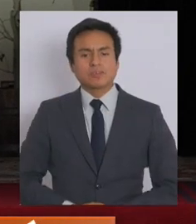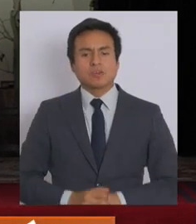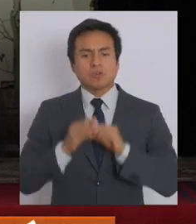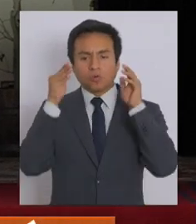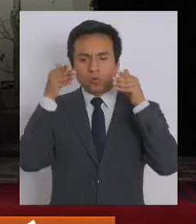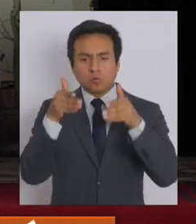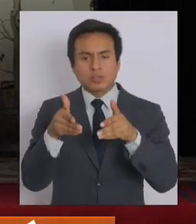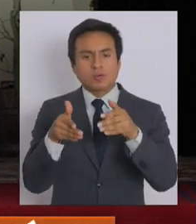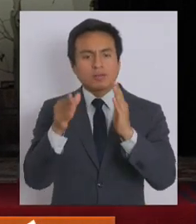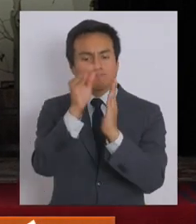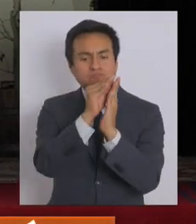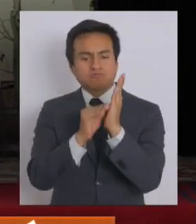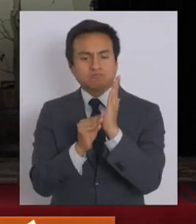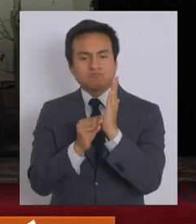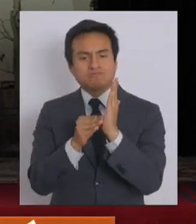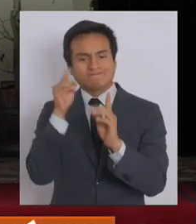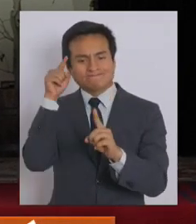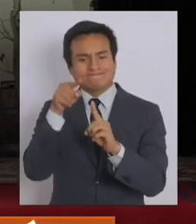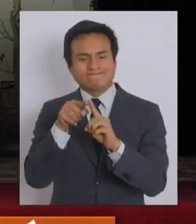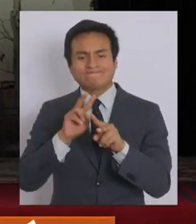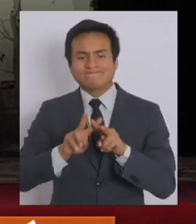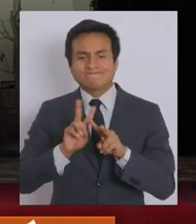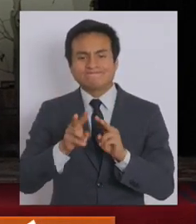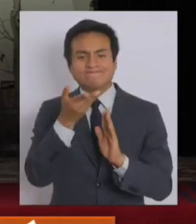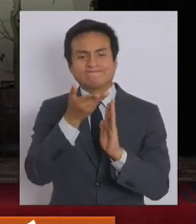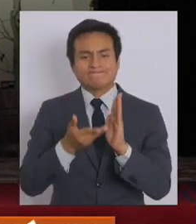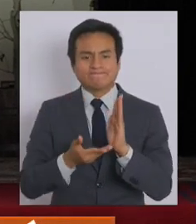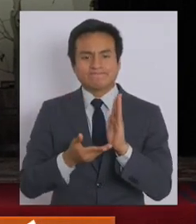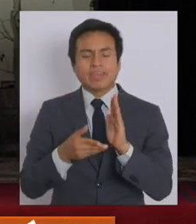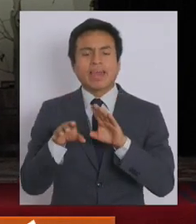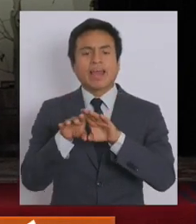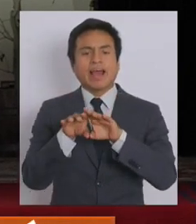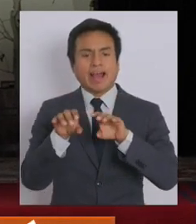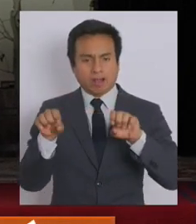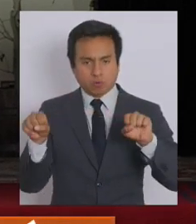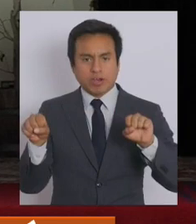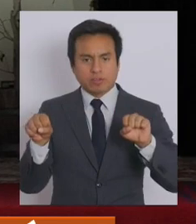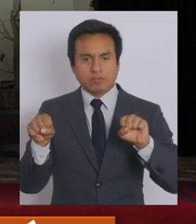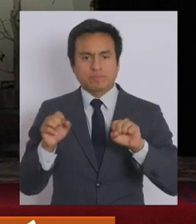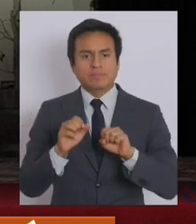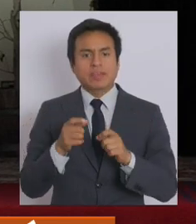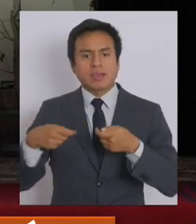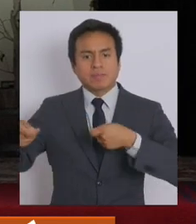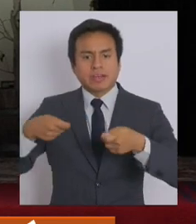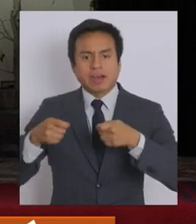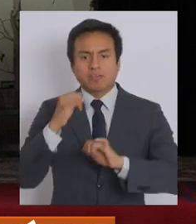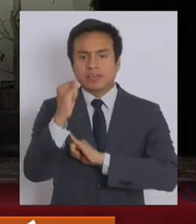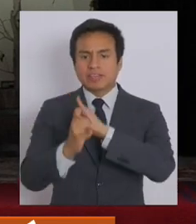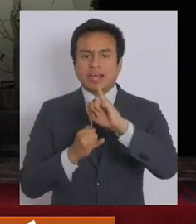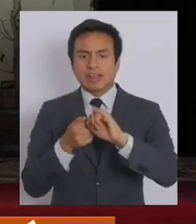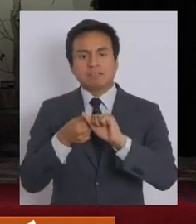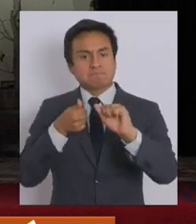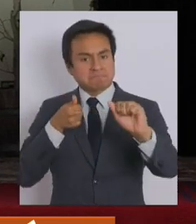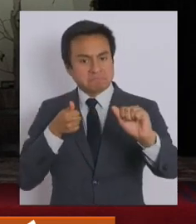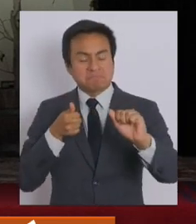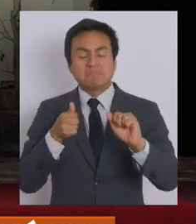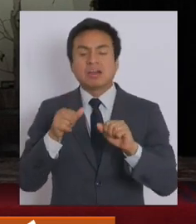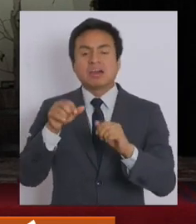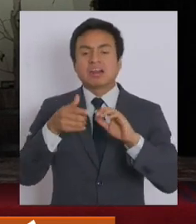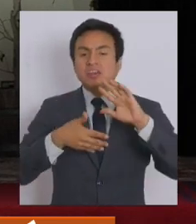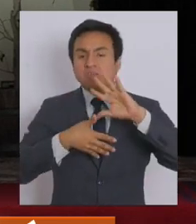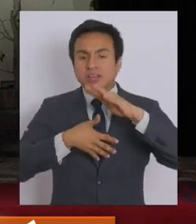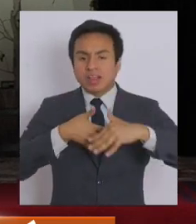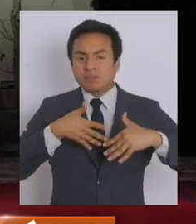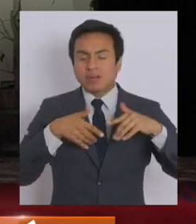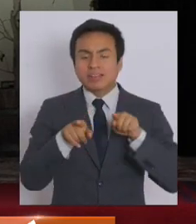ruta o hoja de ruta para un acuerdo de mercado digital regional, una hoja de ruta